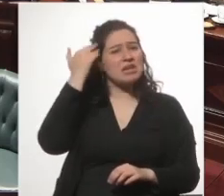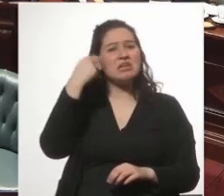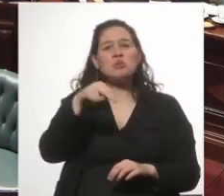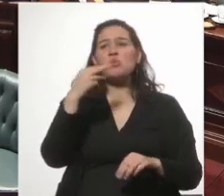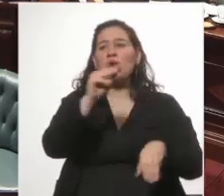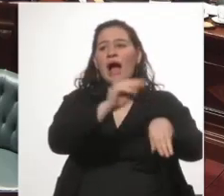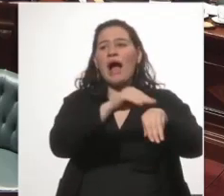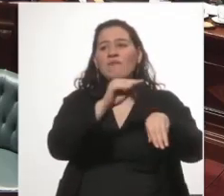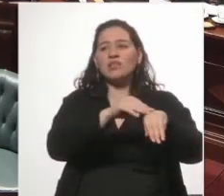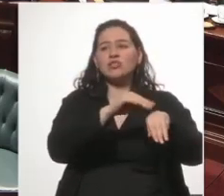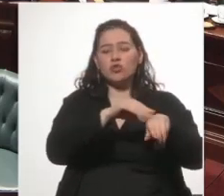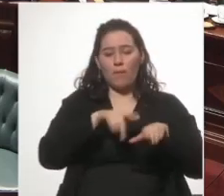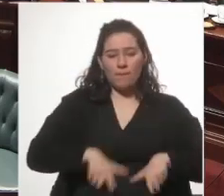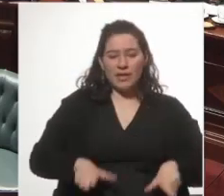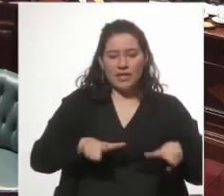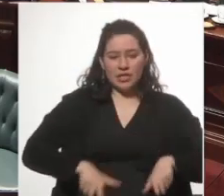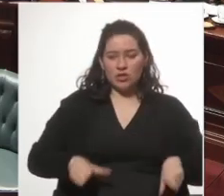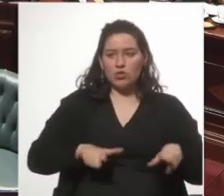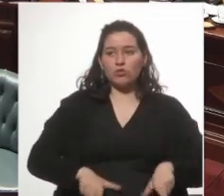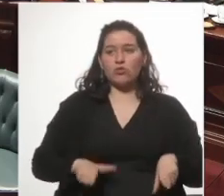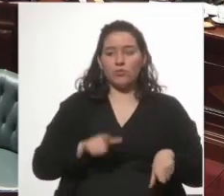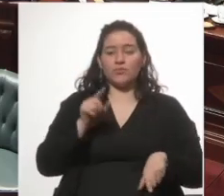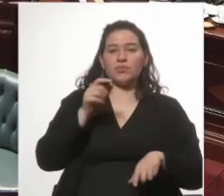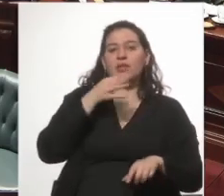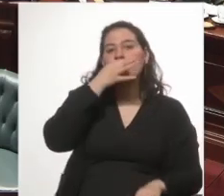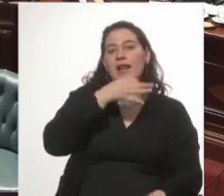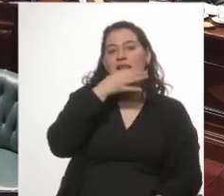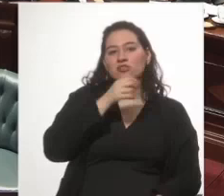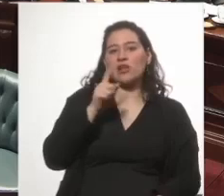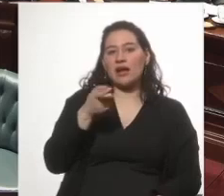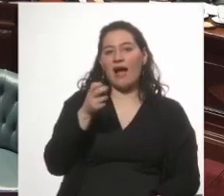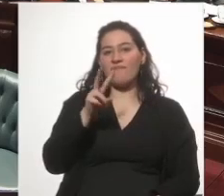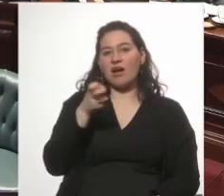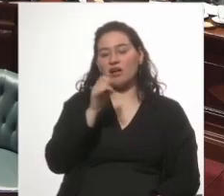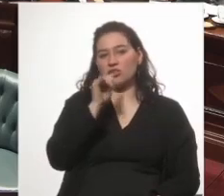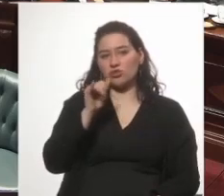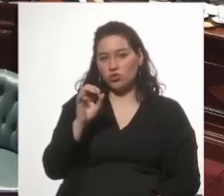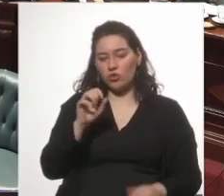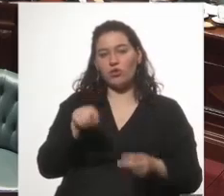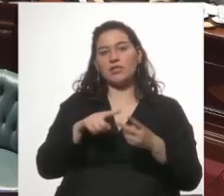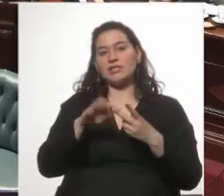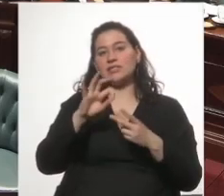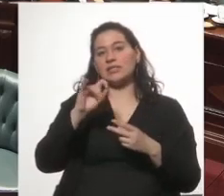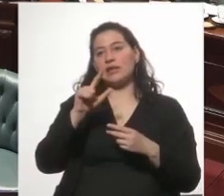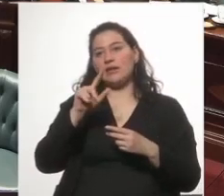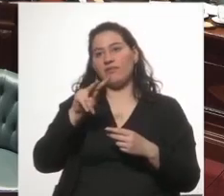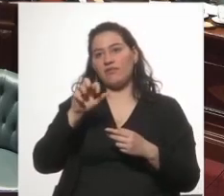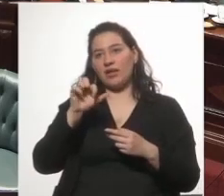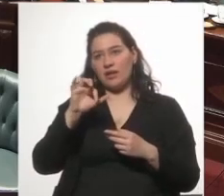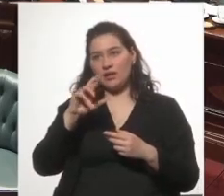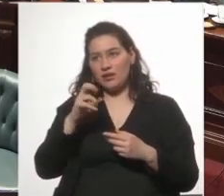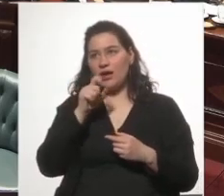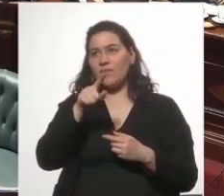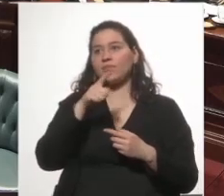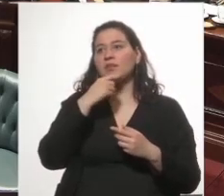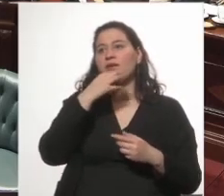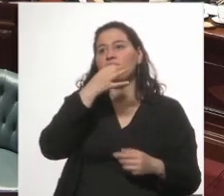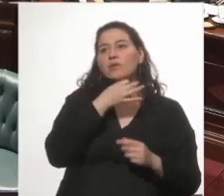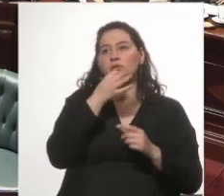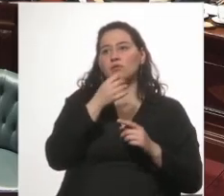superior, el ministro de Defensa, las declaraciones de Gavazo y Silveira. Sin embargo, es de destacar que esta afirmación determina que